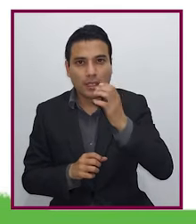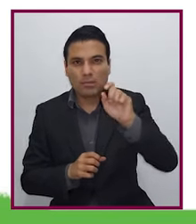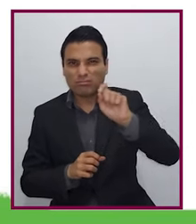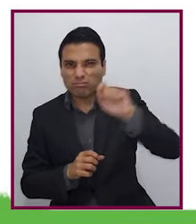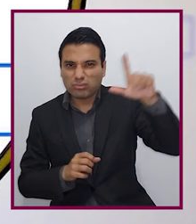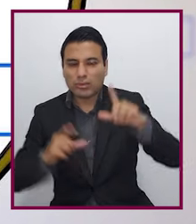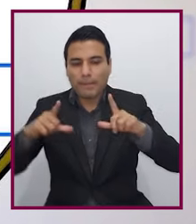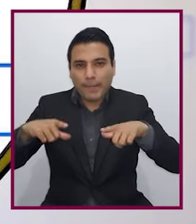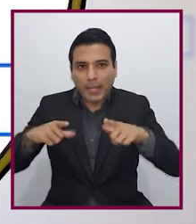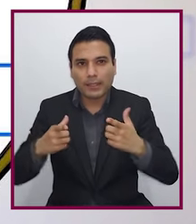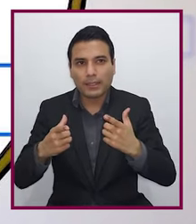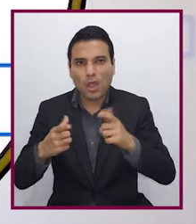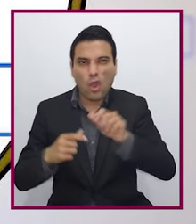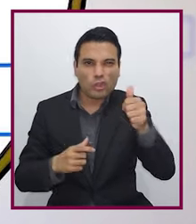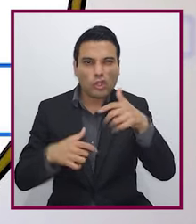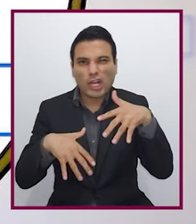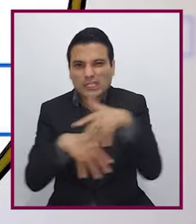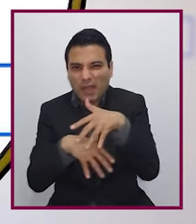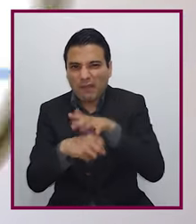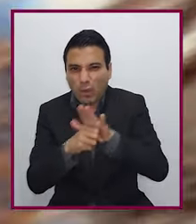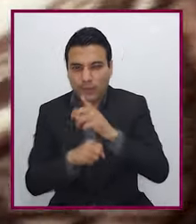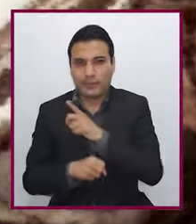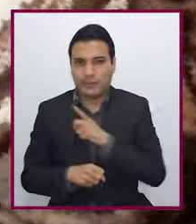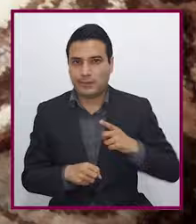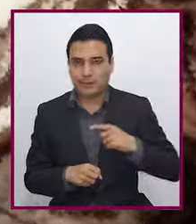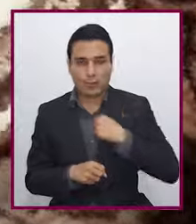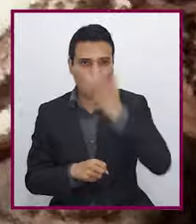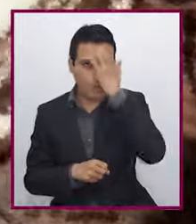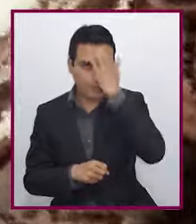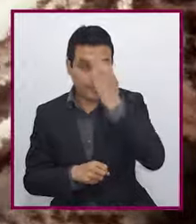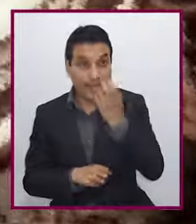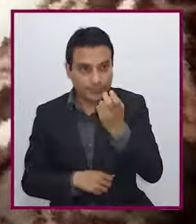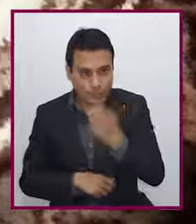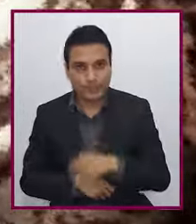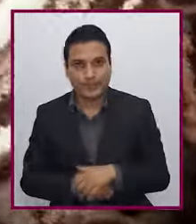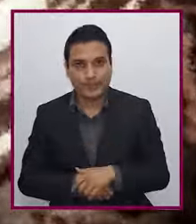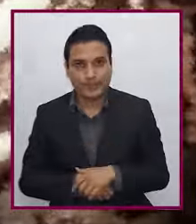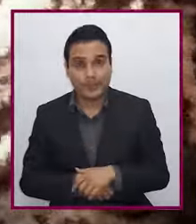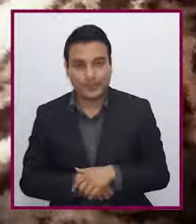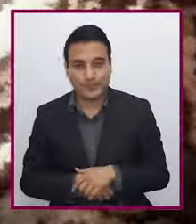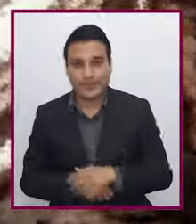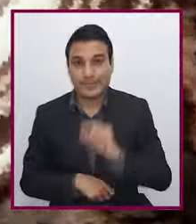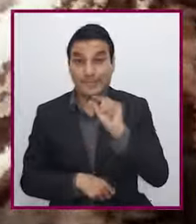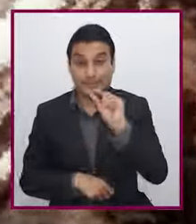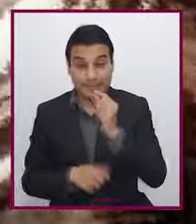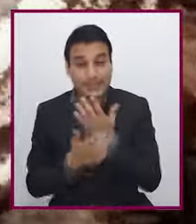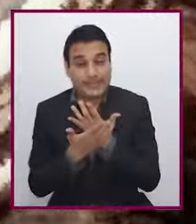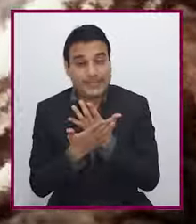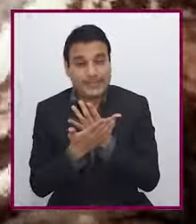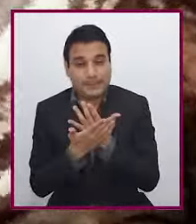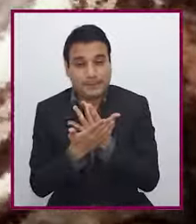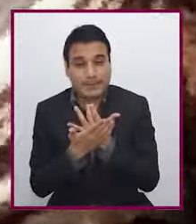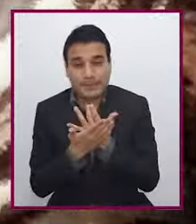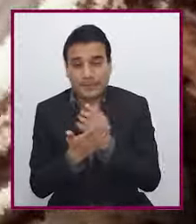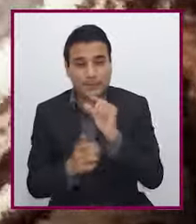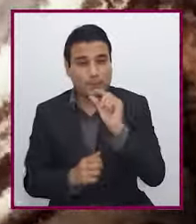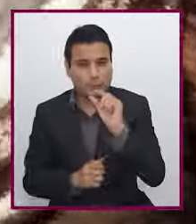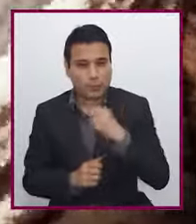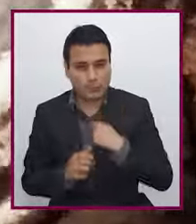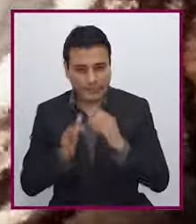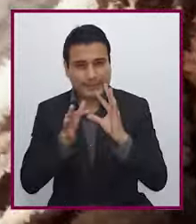los sitios que tienen información peligrosa o falsa. Así es, mi niña Gabriela. Si me